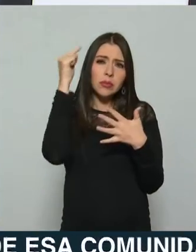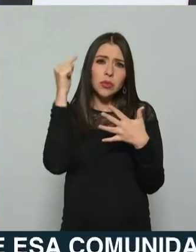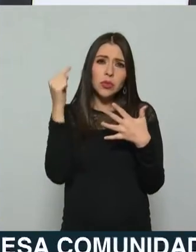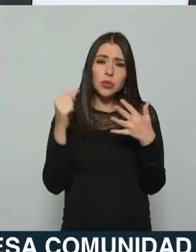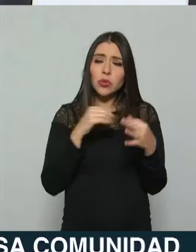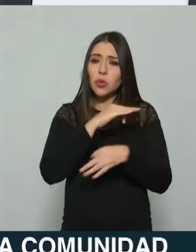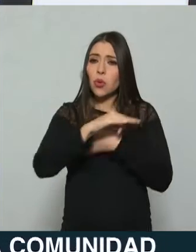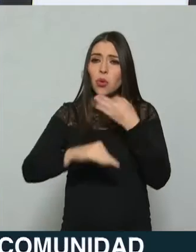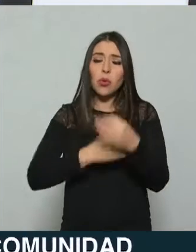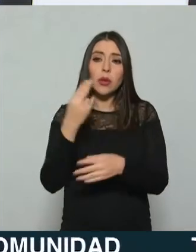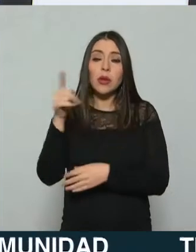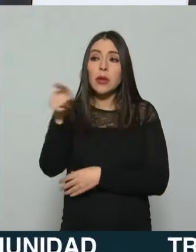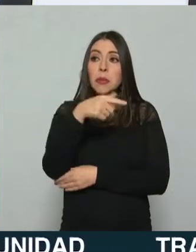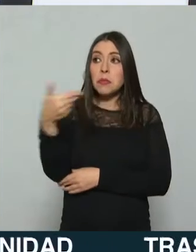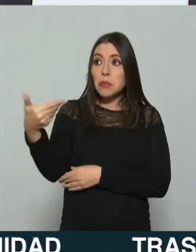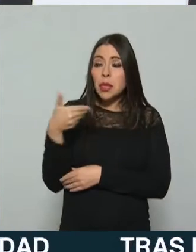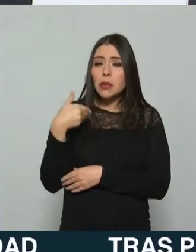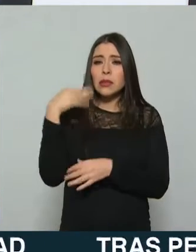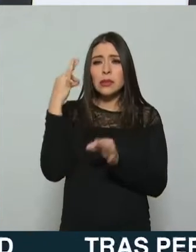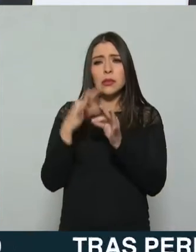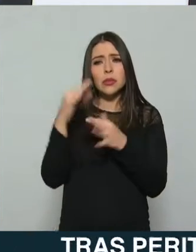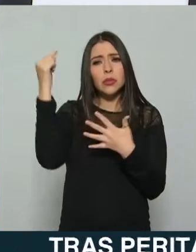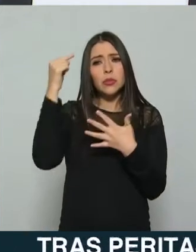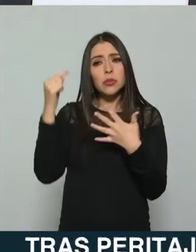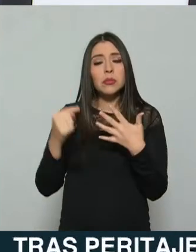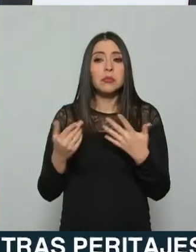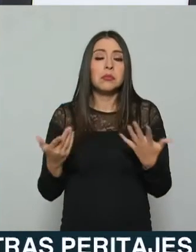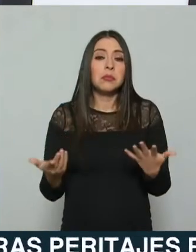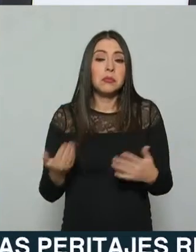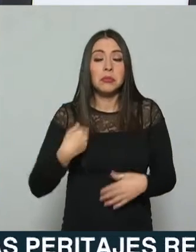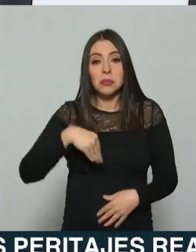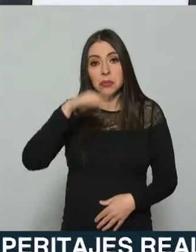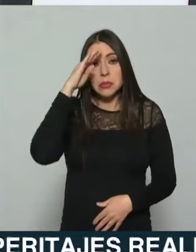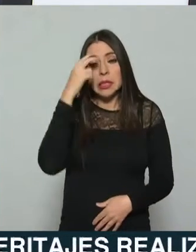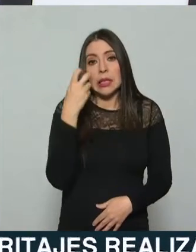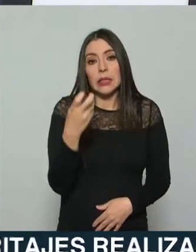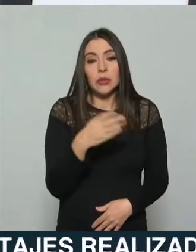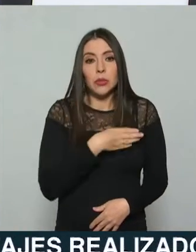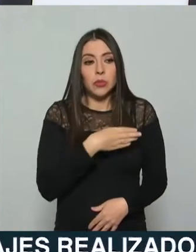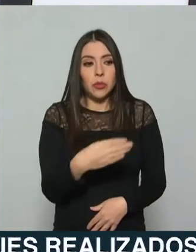que ellos solicitaron, ¿no? Okay. Entonces, eso creo que es un punto a nuestro favor.